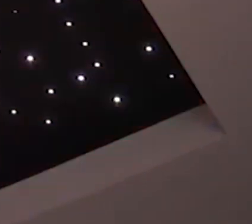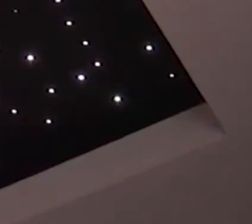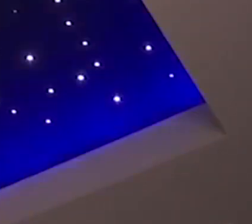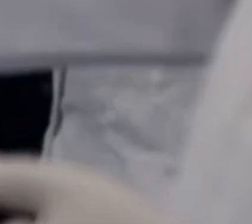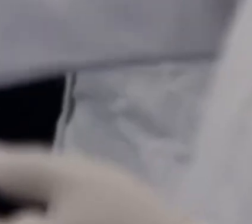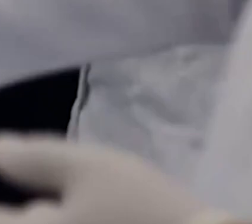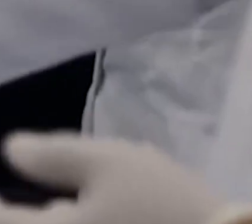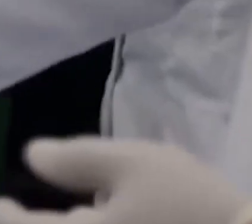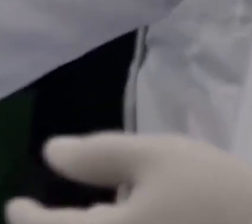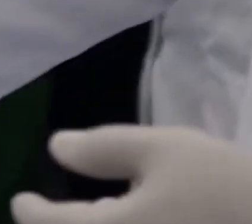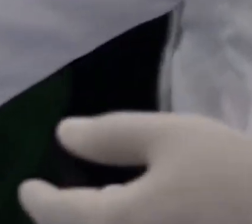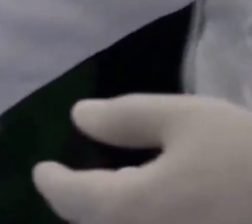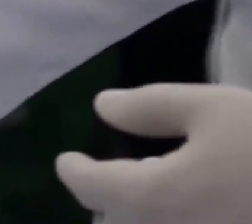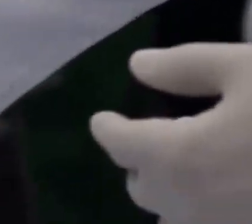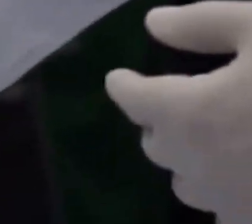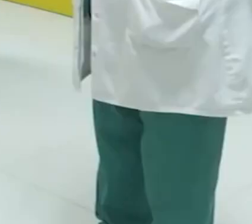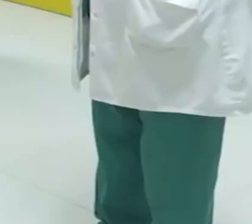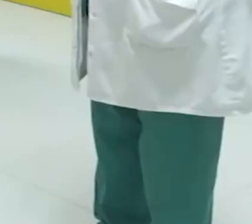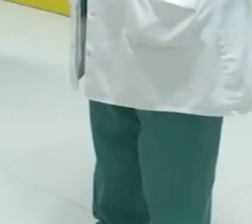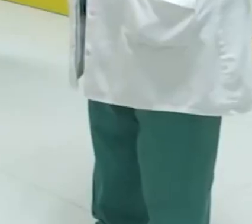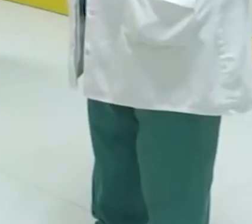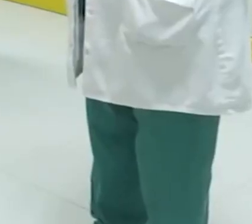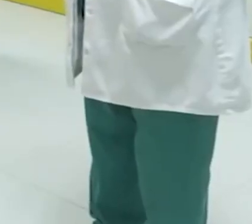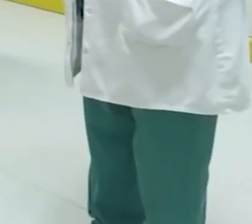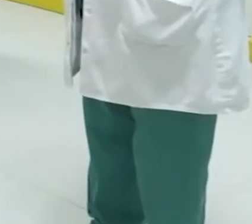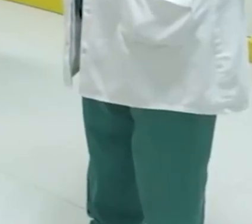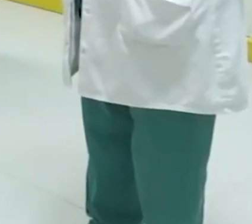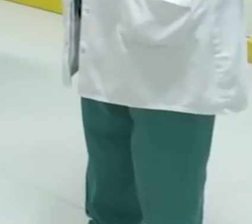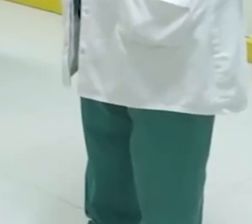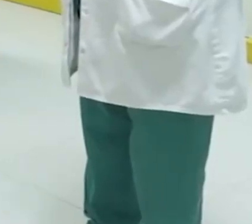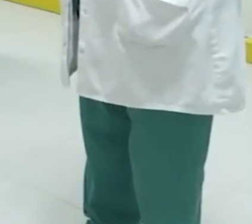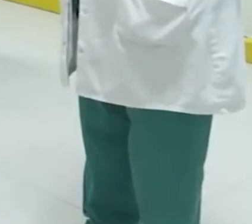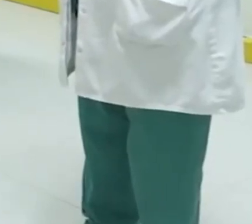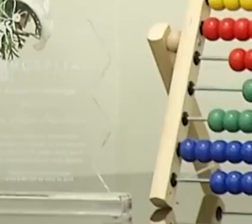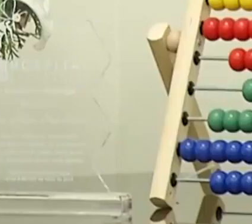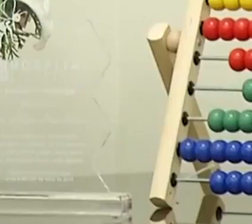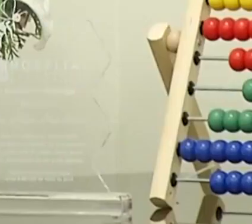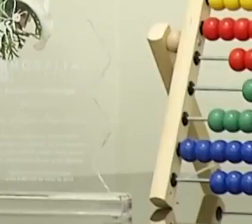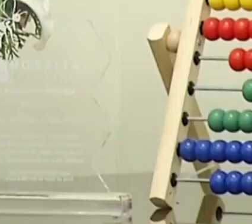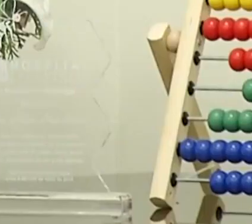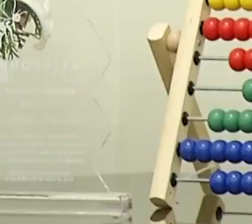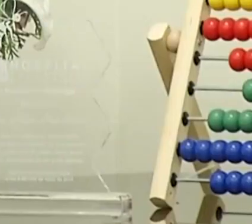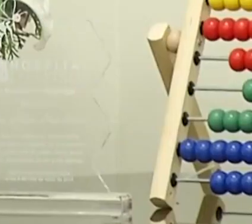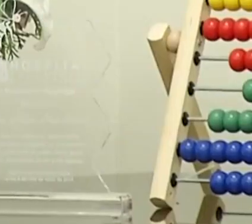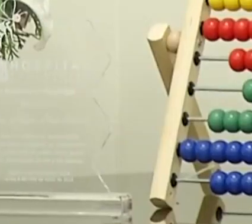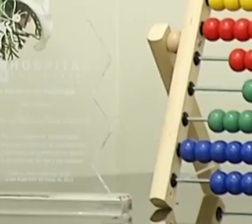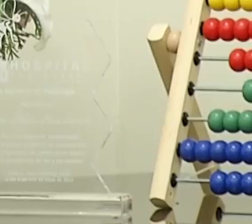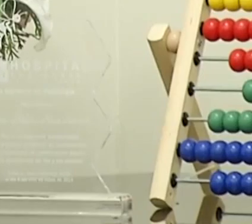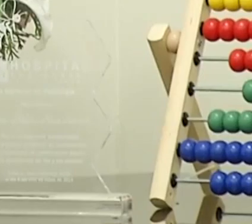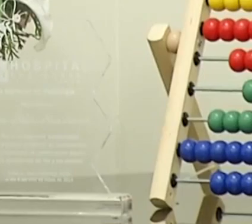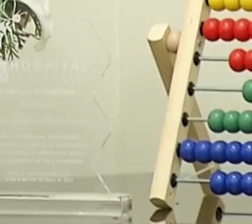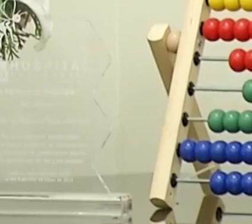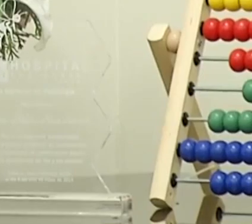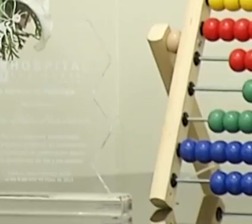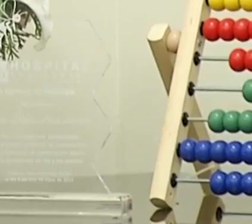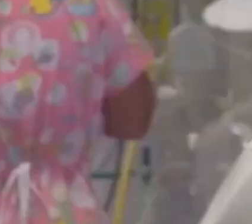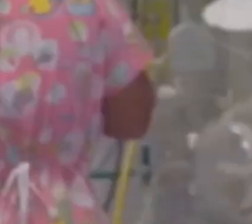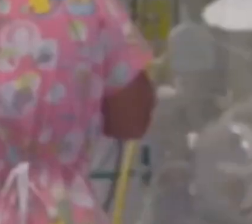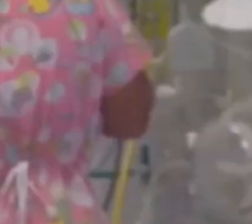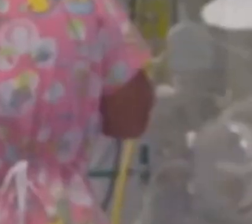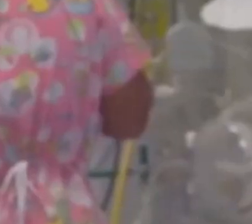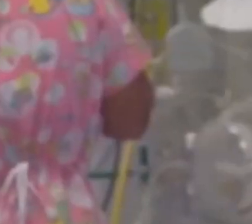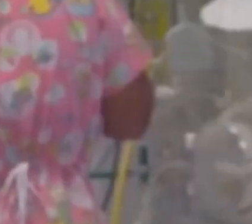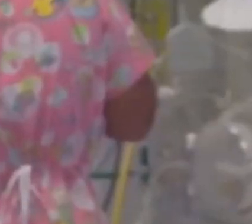nivel, 1 en el área de emergencia, con una unidad de videoendoscopía pediátrica, la más moderna del país y del área del